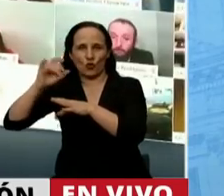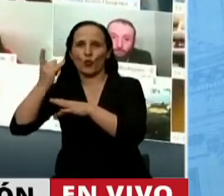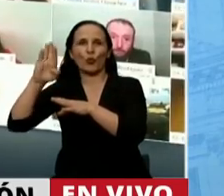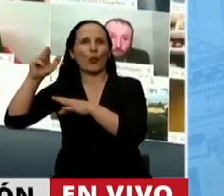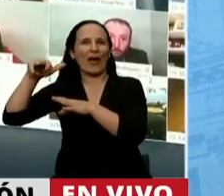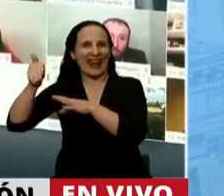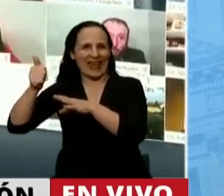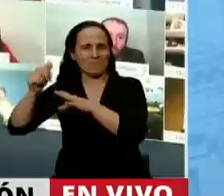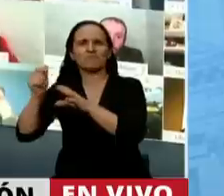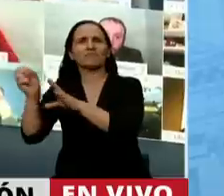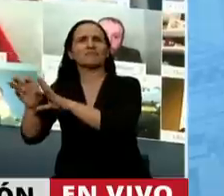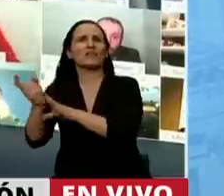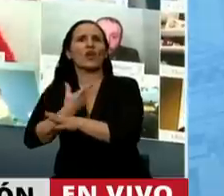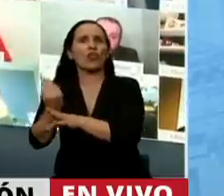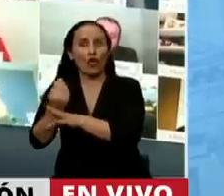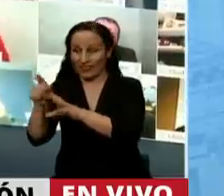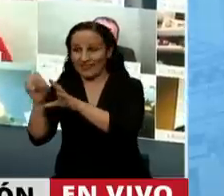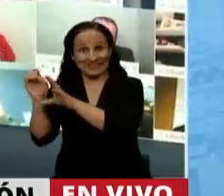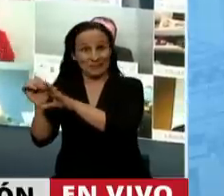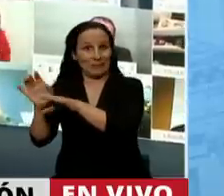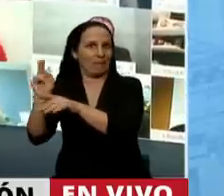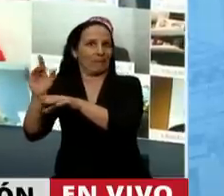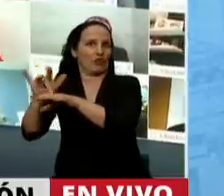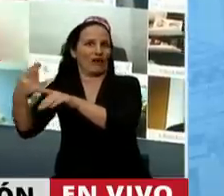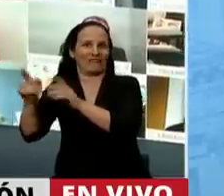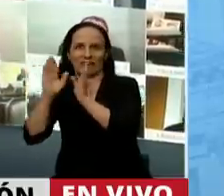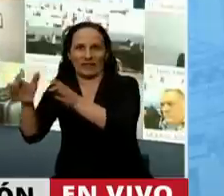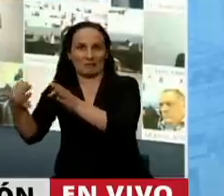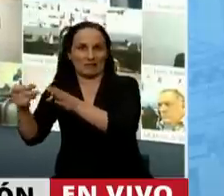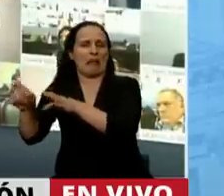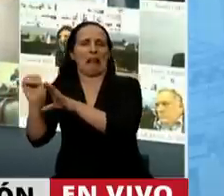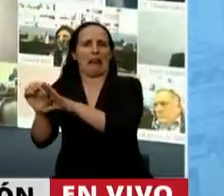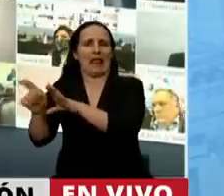dónde están los recursos, están en ese fondo fiduciario.